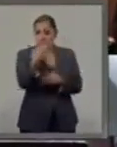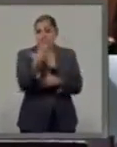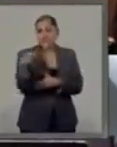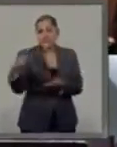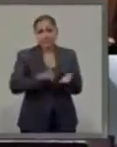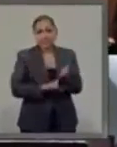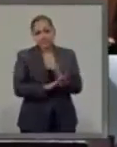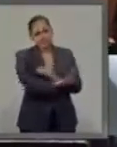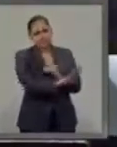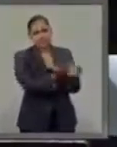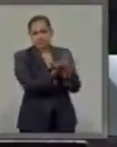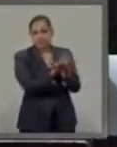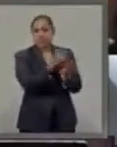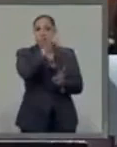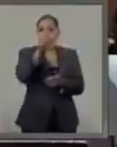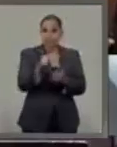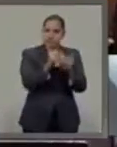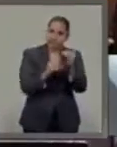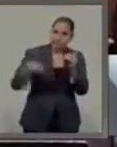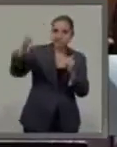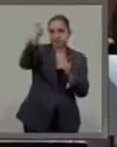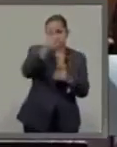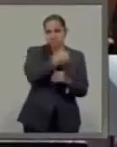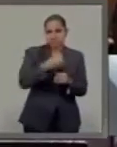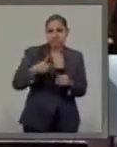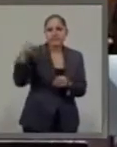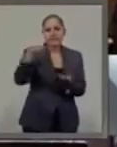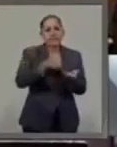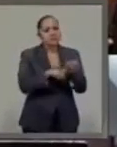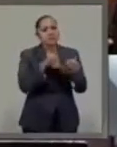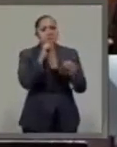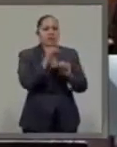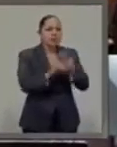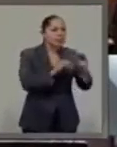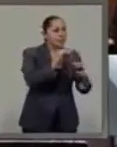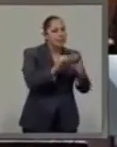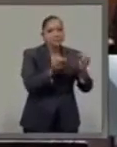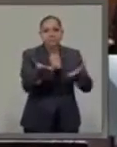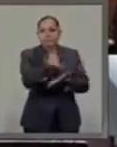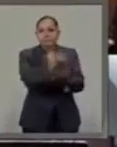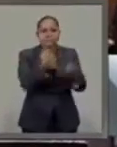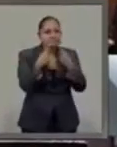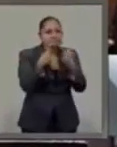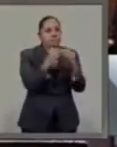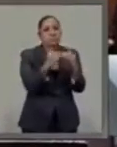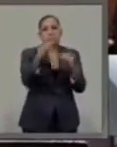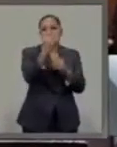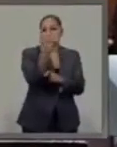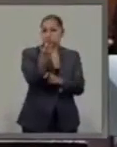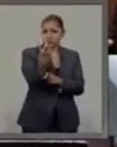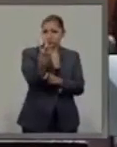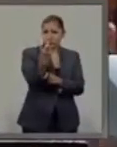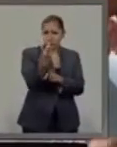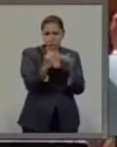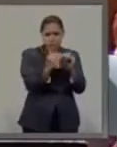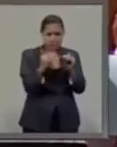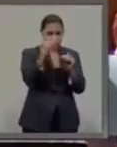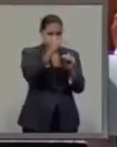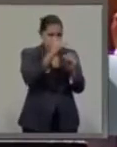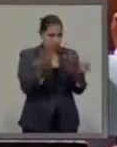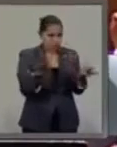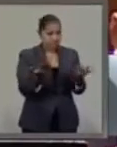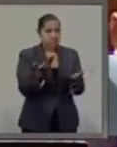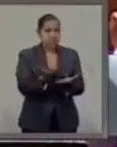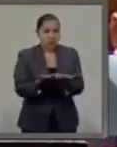que el Ejecutivo lo limitara a un incremento de 2 pesos. Historia que en este 2016 también